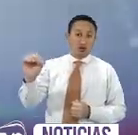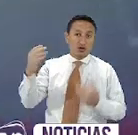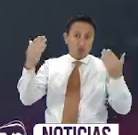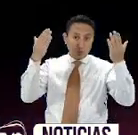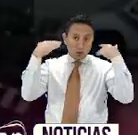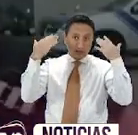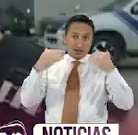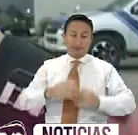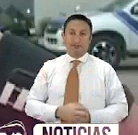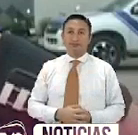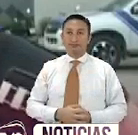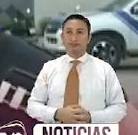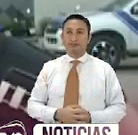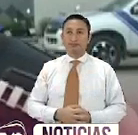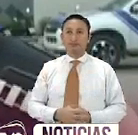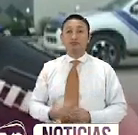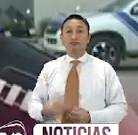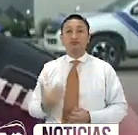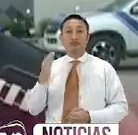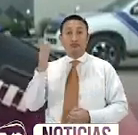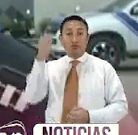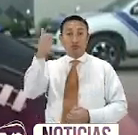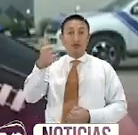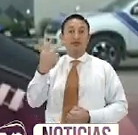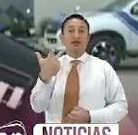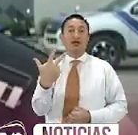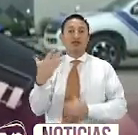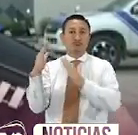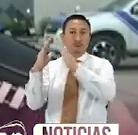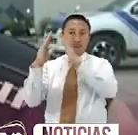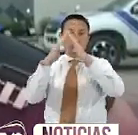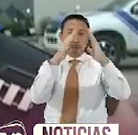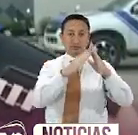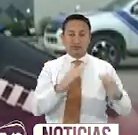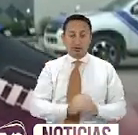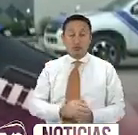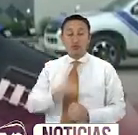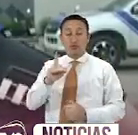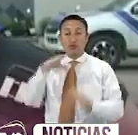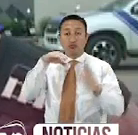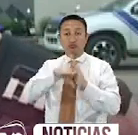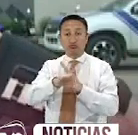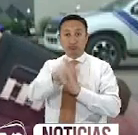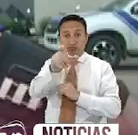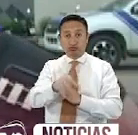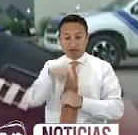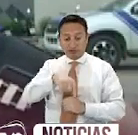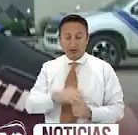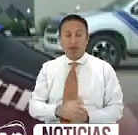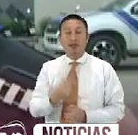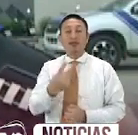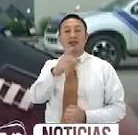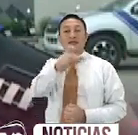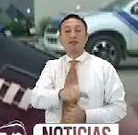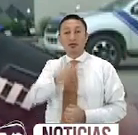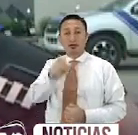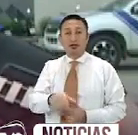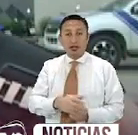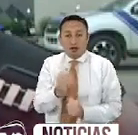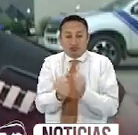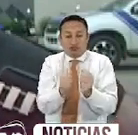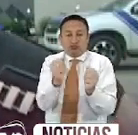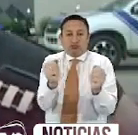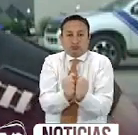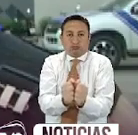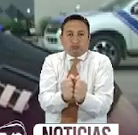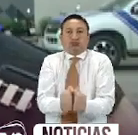Guayaquil. Logramos dar con tres domicilios. En uno de ellos pues, se pudo encontrar a los dos ciudadanos ya